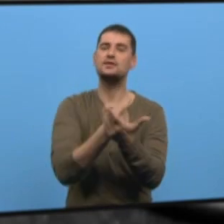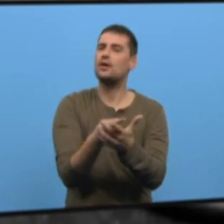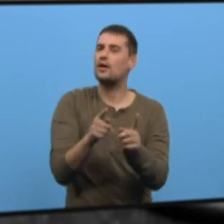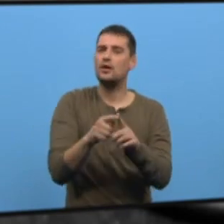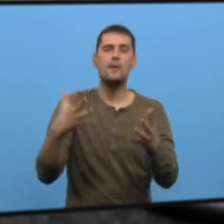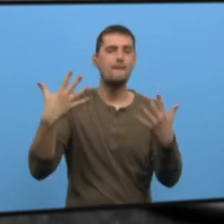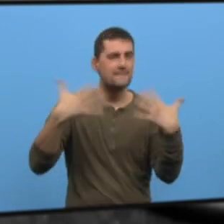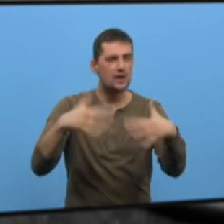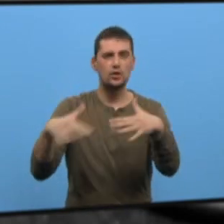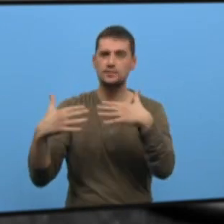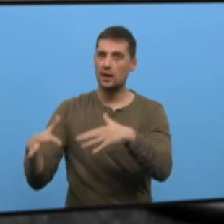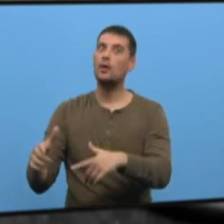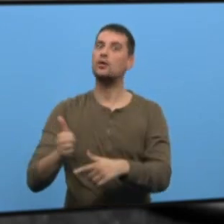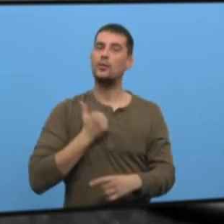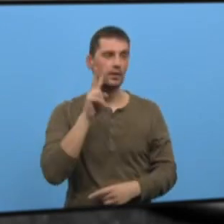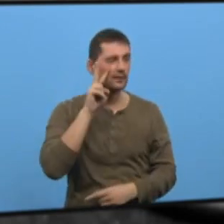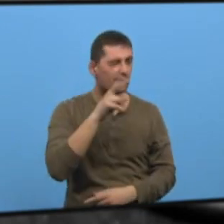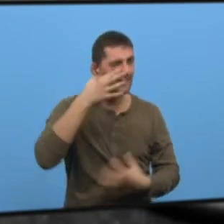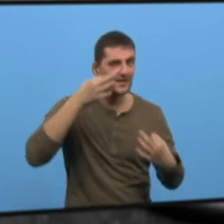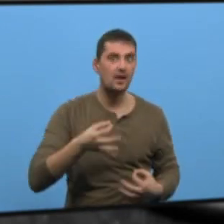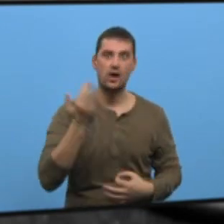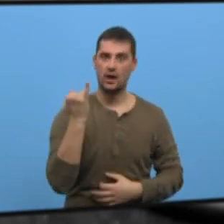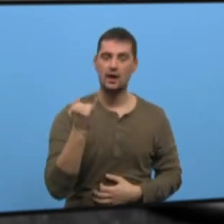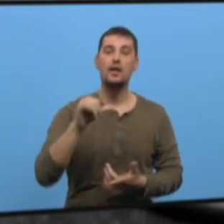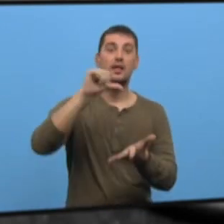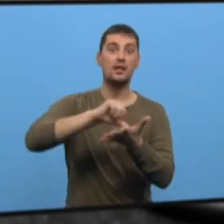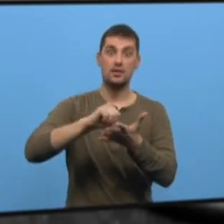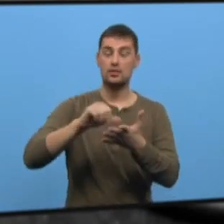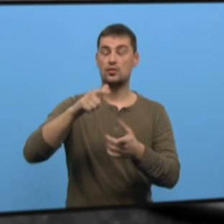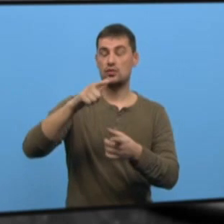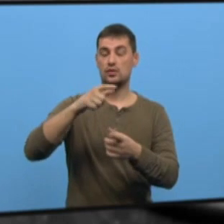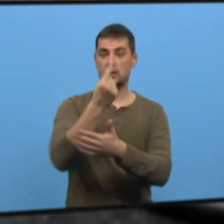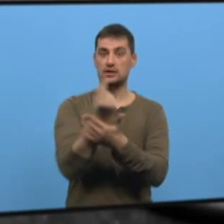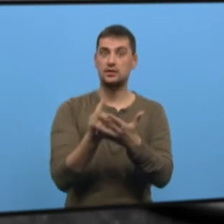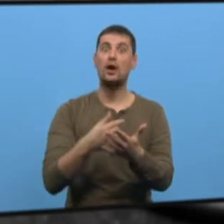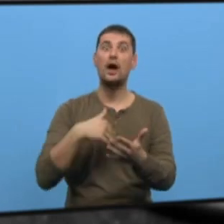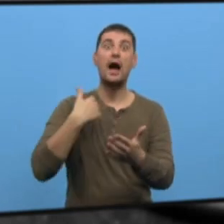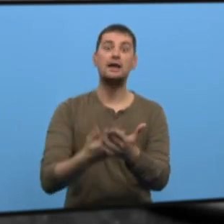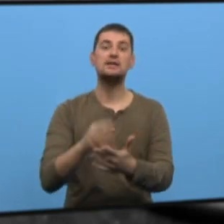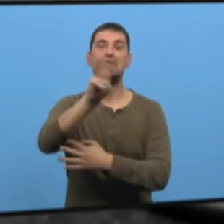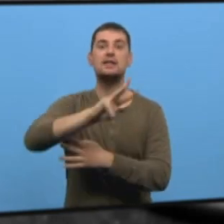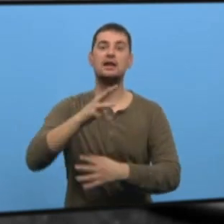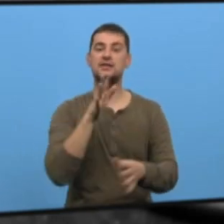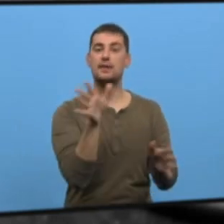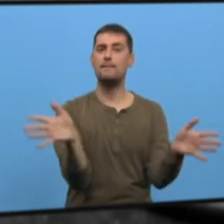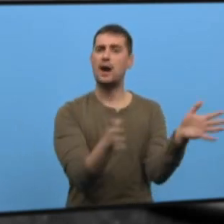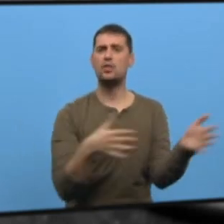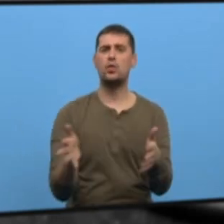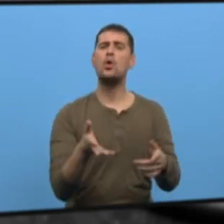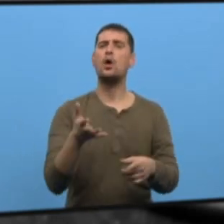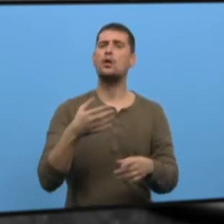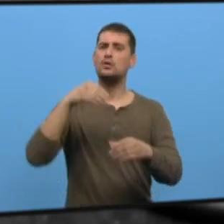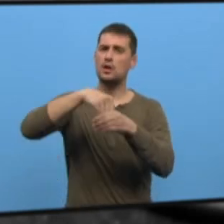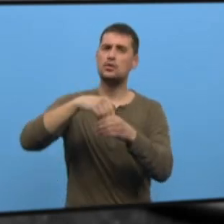os méres esta oportunidade o centro provincial organiza ata vindeiro 3 de marzo demostración en vivo de oficio tradicional